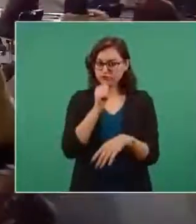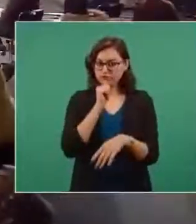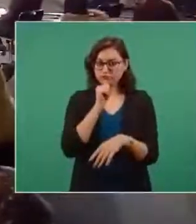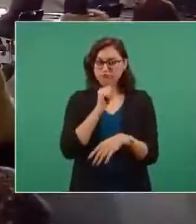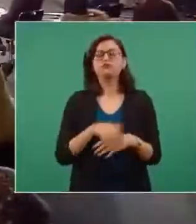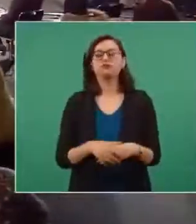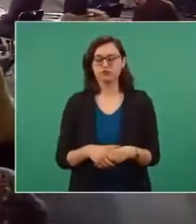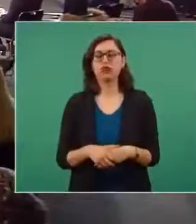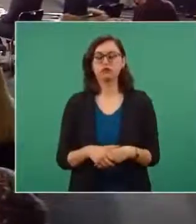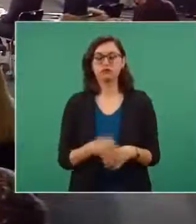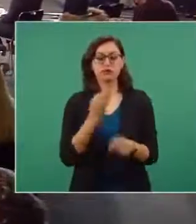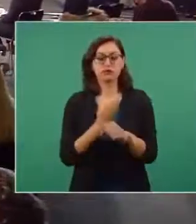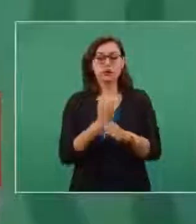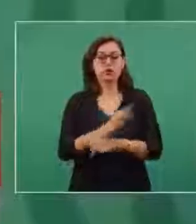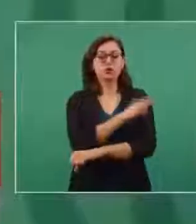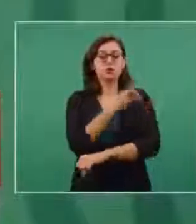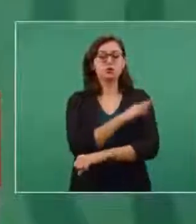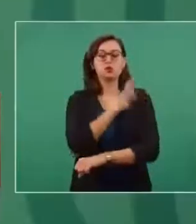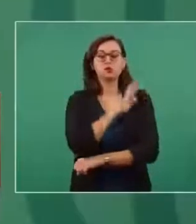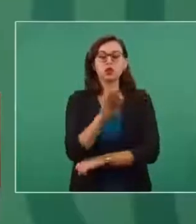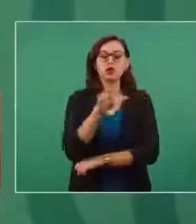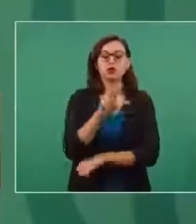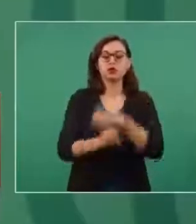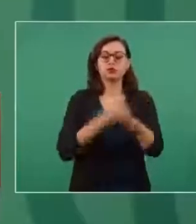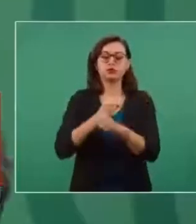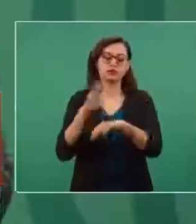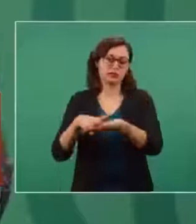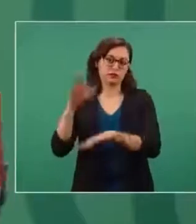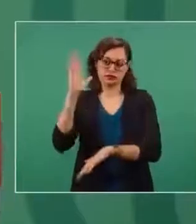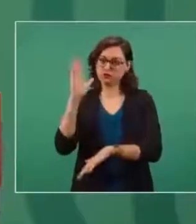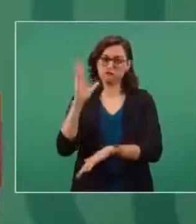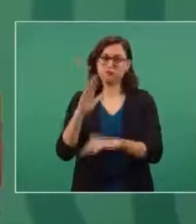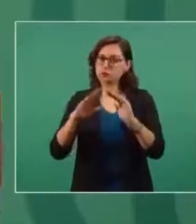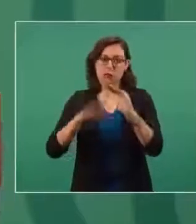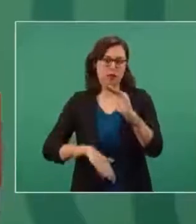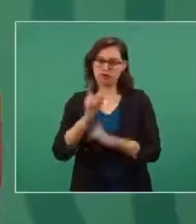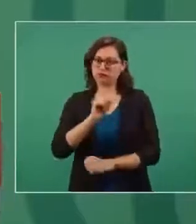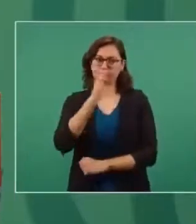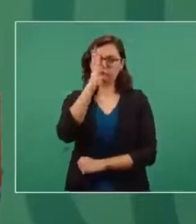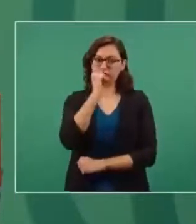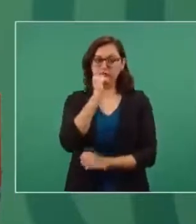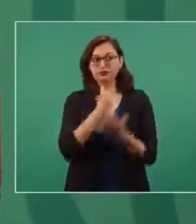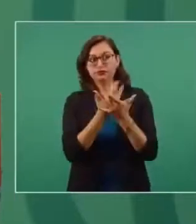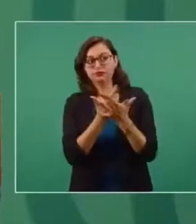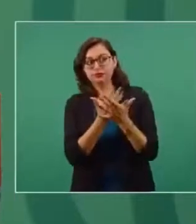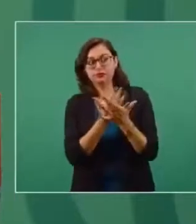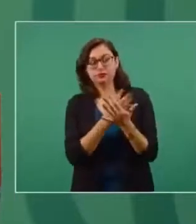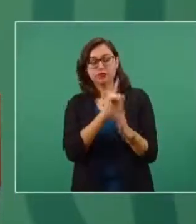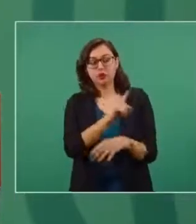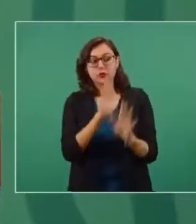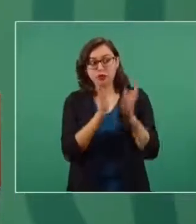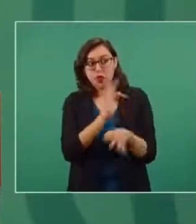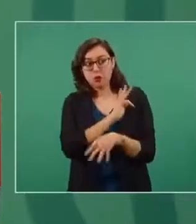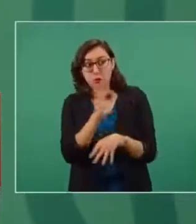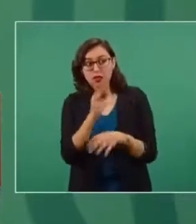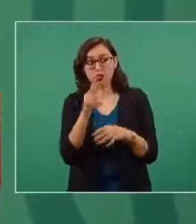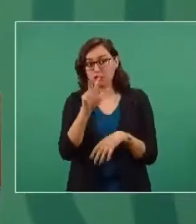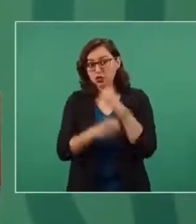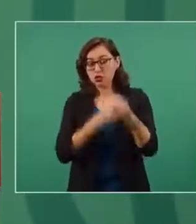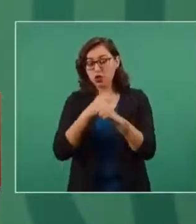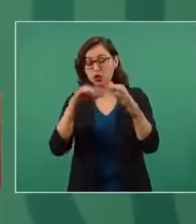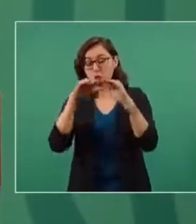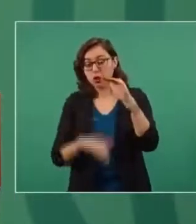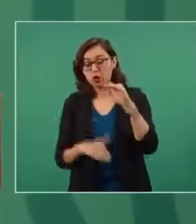Es de esa edad hacia arriba. Esperemos que se den recomendaciones para la población infantil, pero